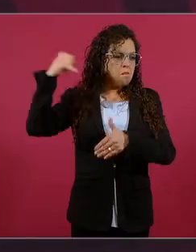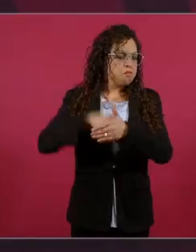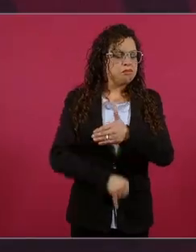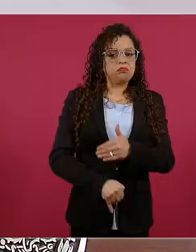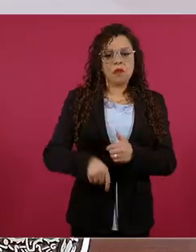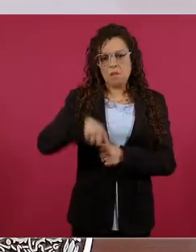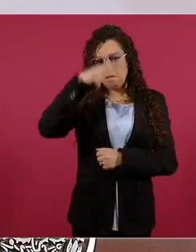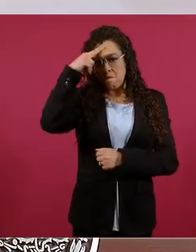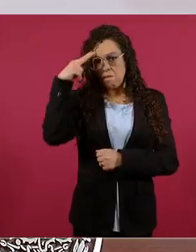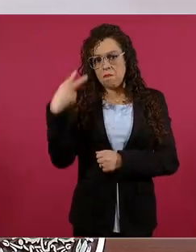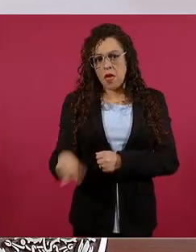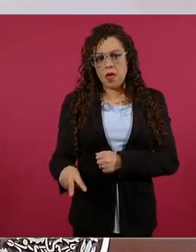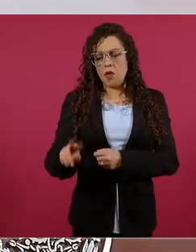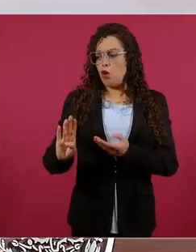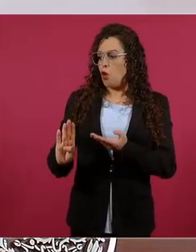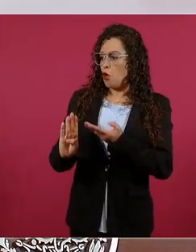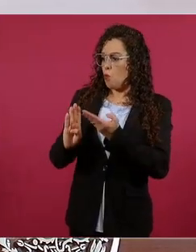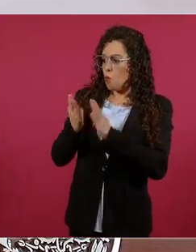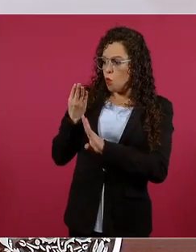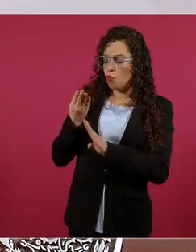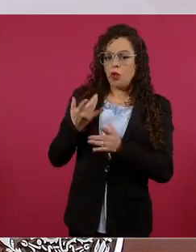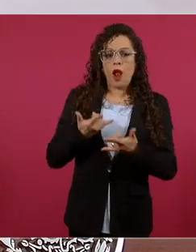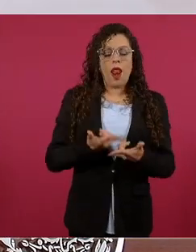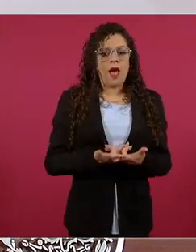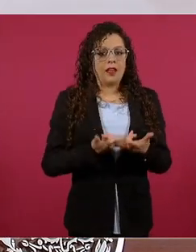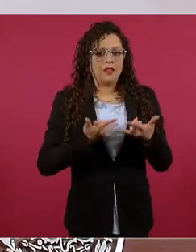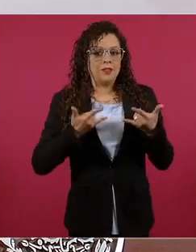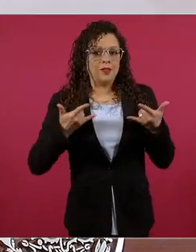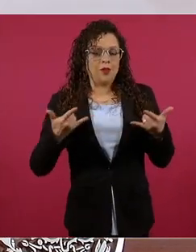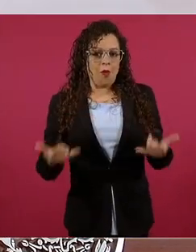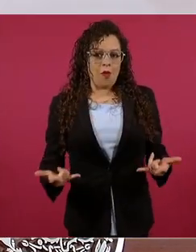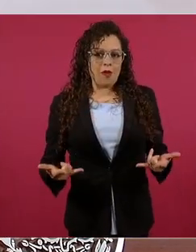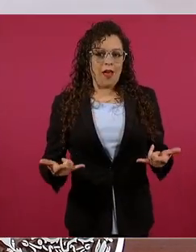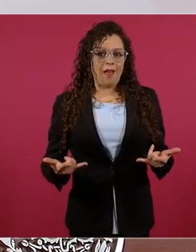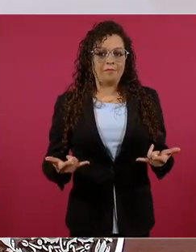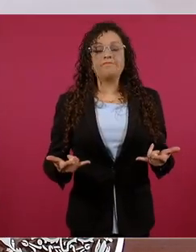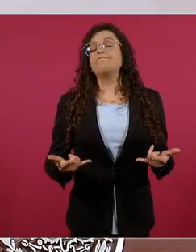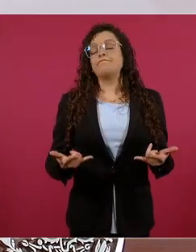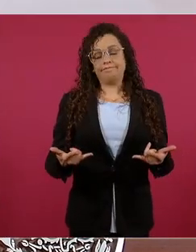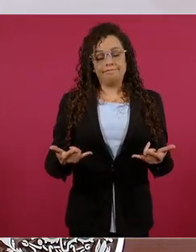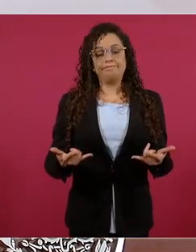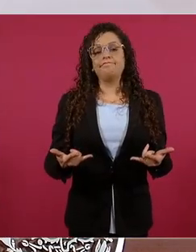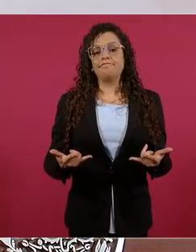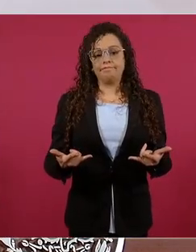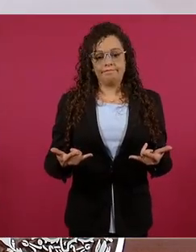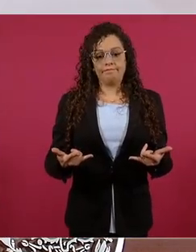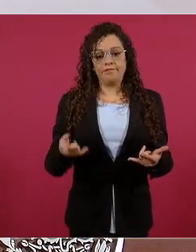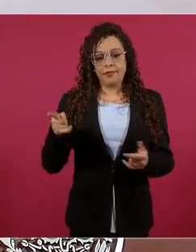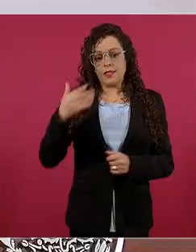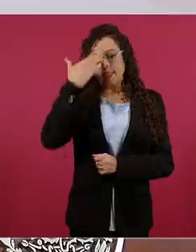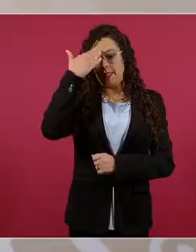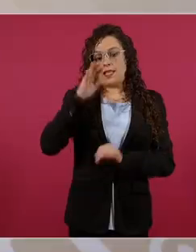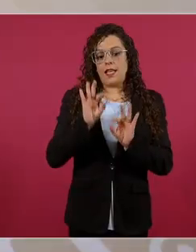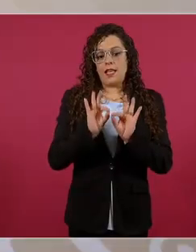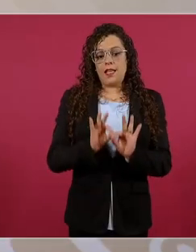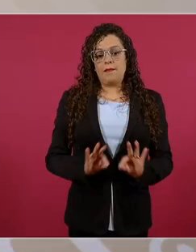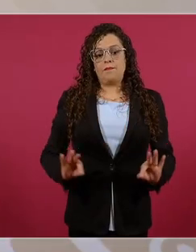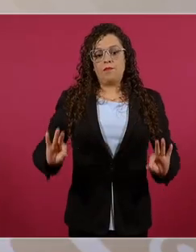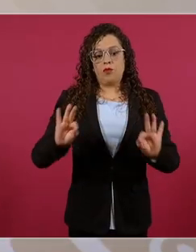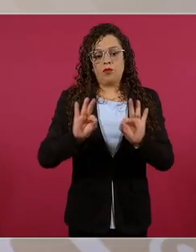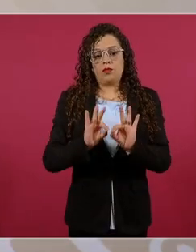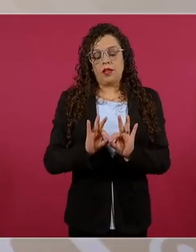de México y del mundo, sabe lo que significa la relación, la importancia que tiene la